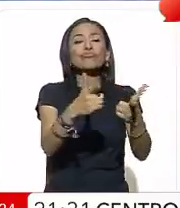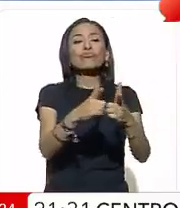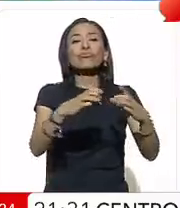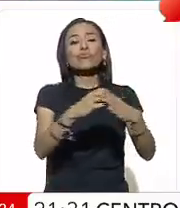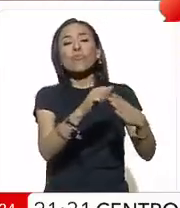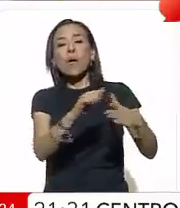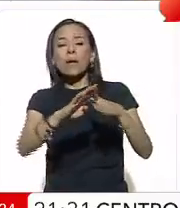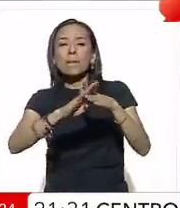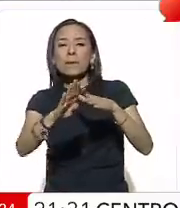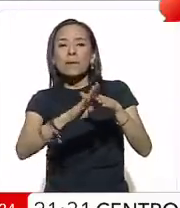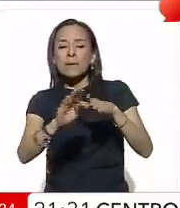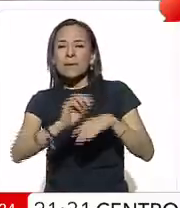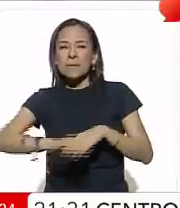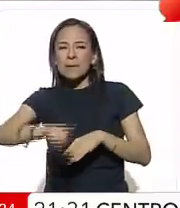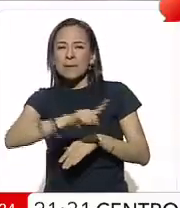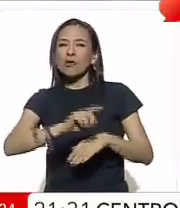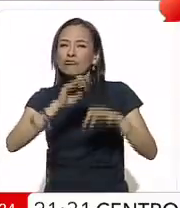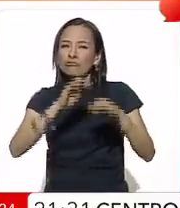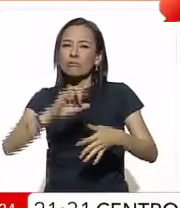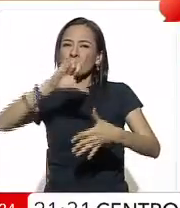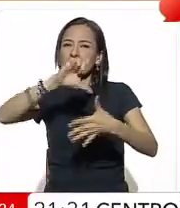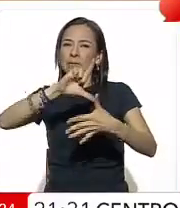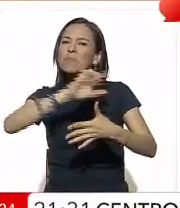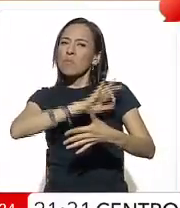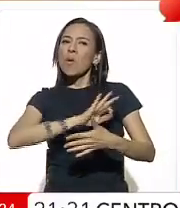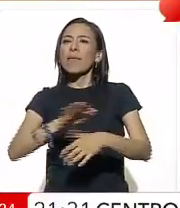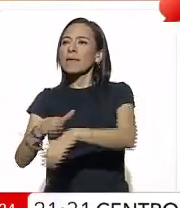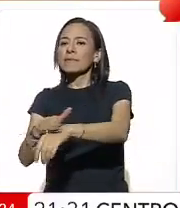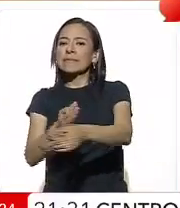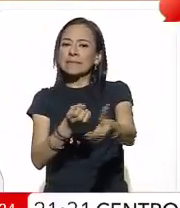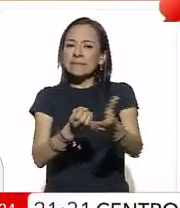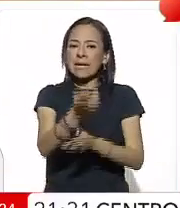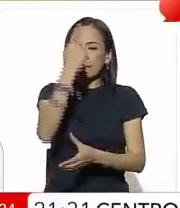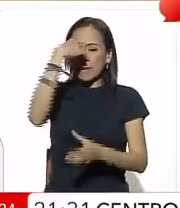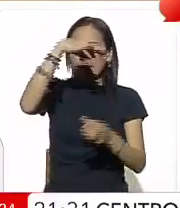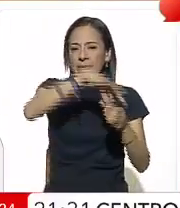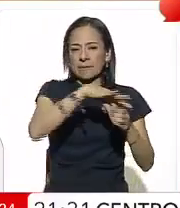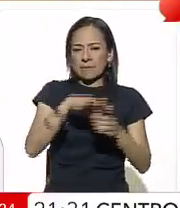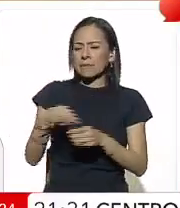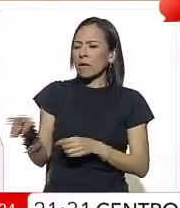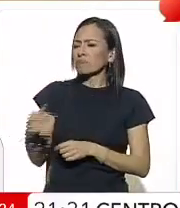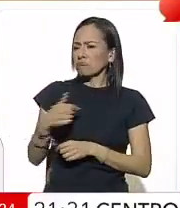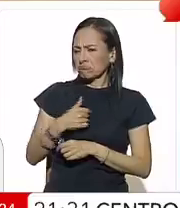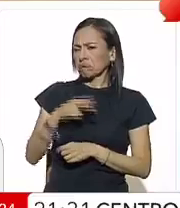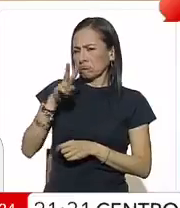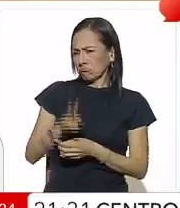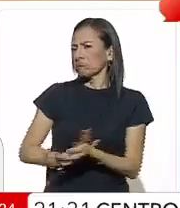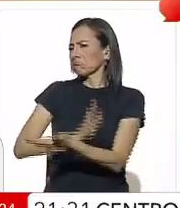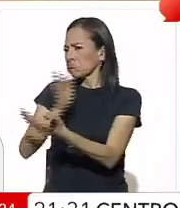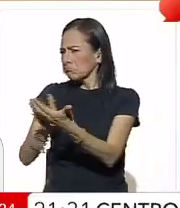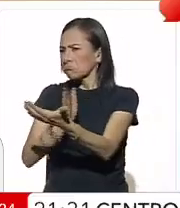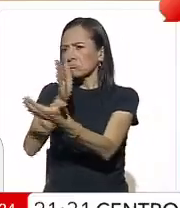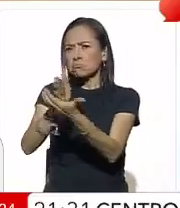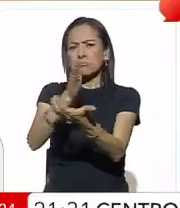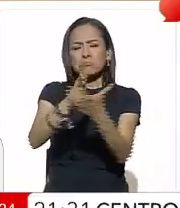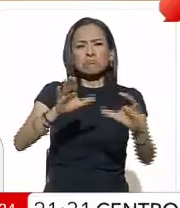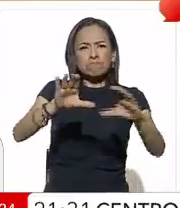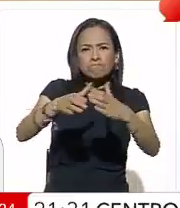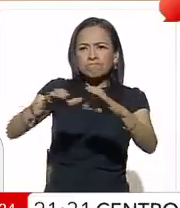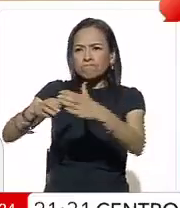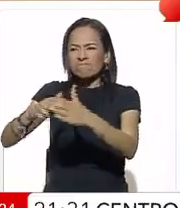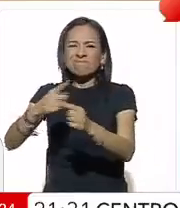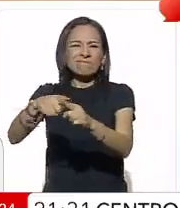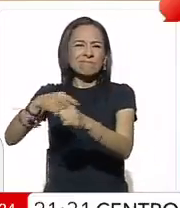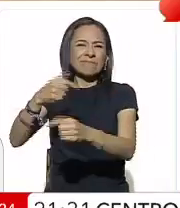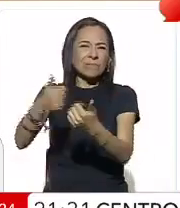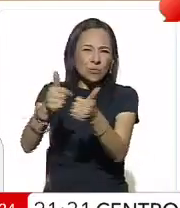que los ciudadanos de origen hispano salgan a votar. Y nosotros hemos venido trabajando mucho en comunidades, los grupos progresistas, las